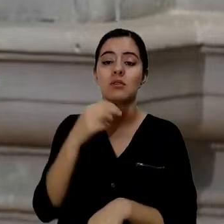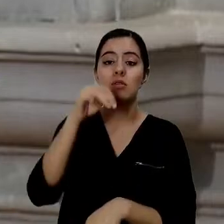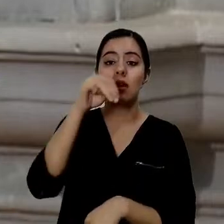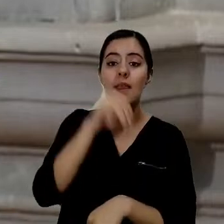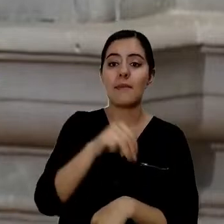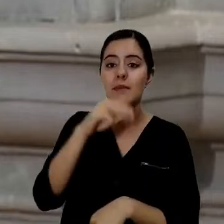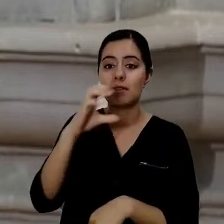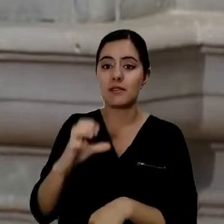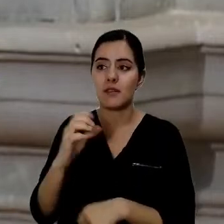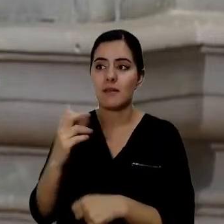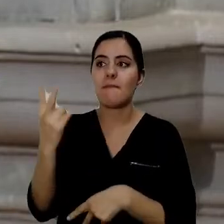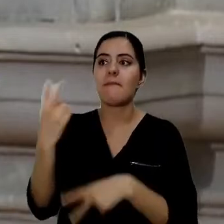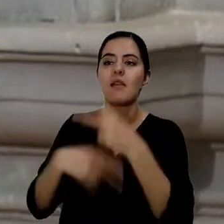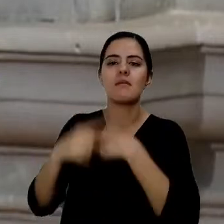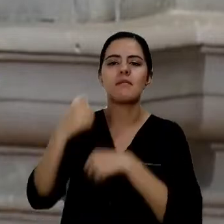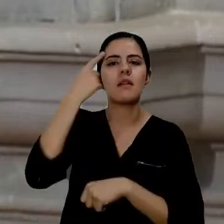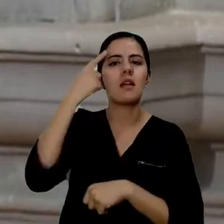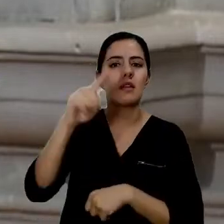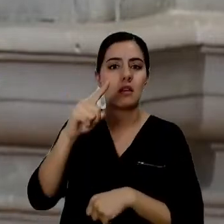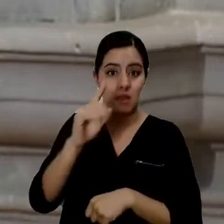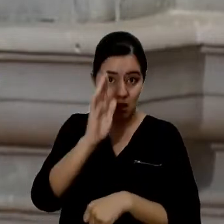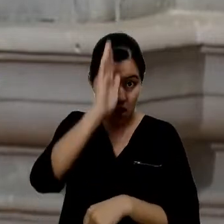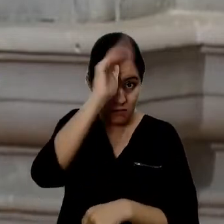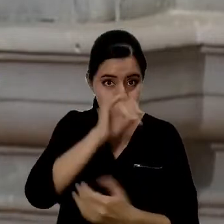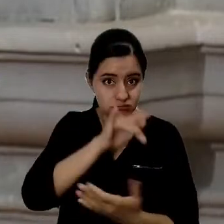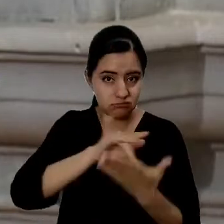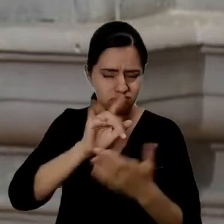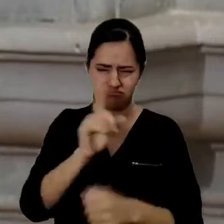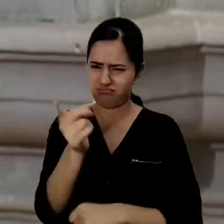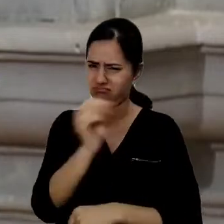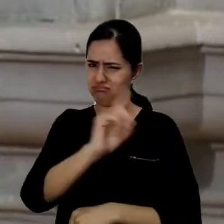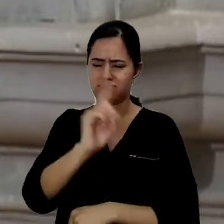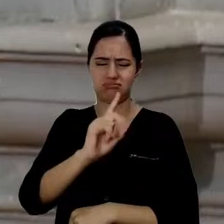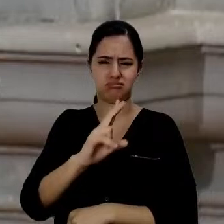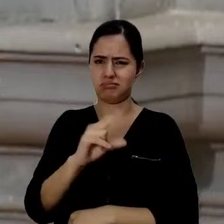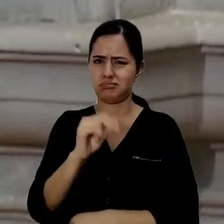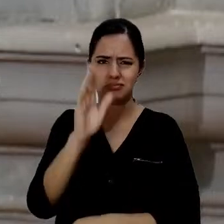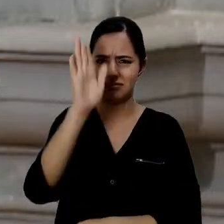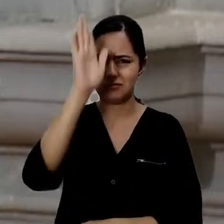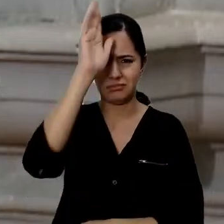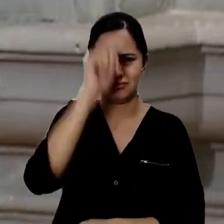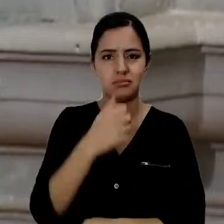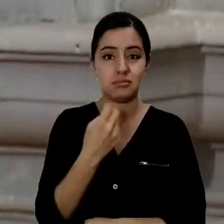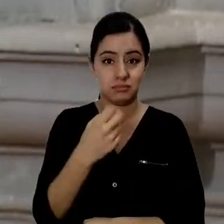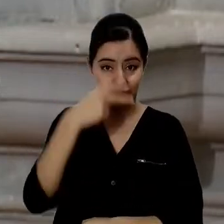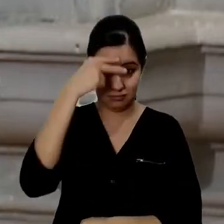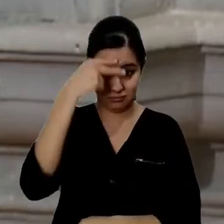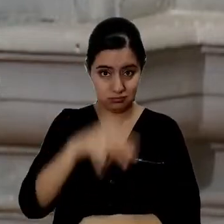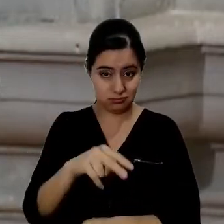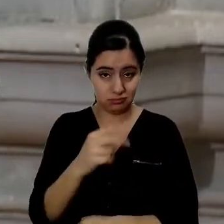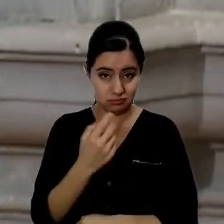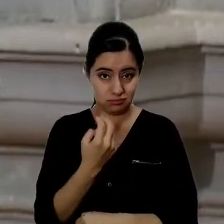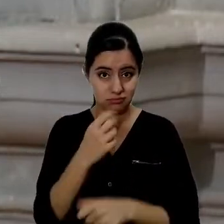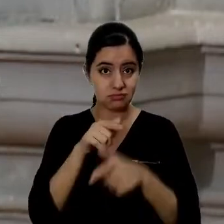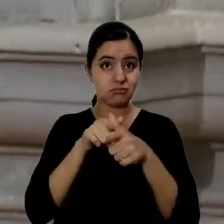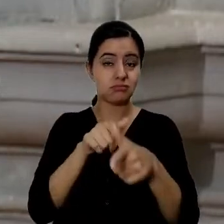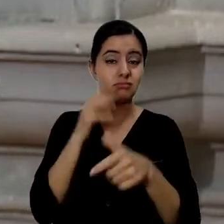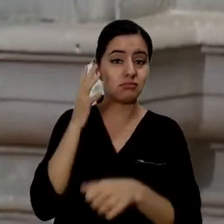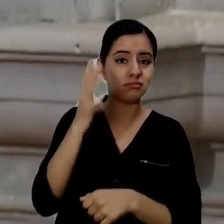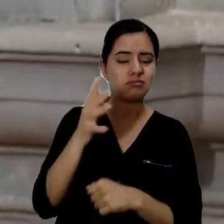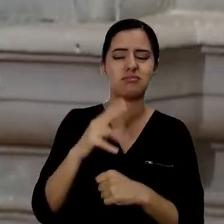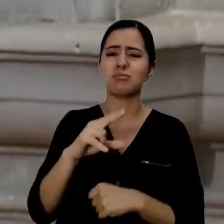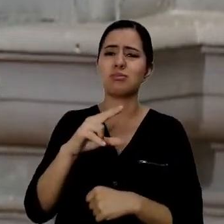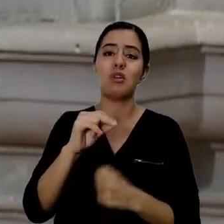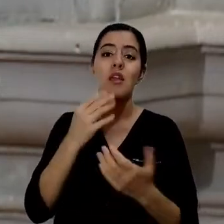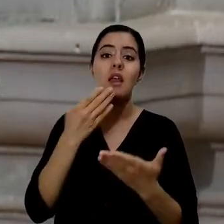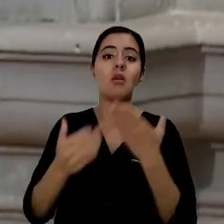camino que anhela nuestro país. Hoy se está siguiendo el camino del gobierno